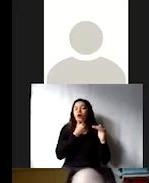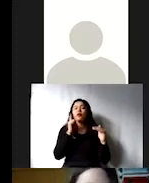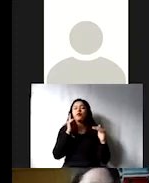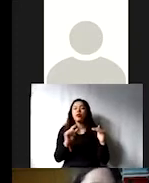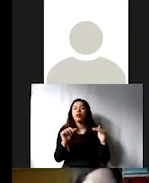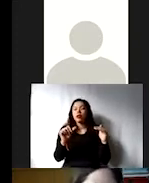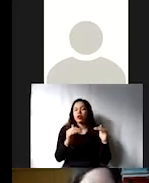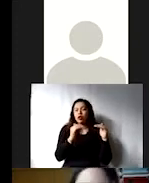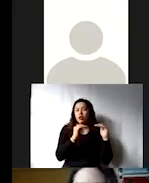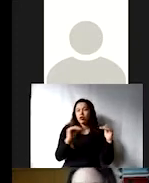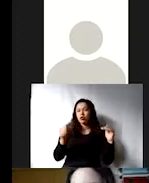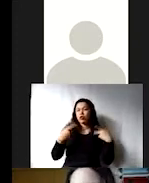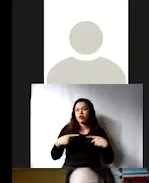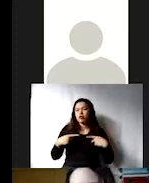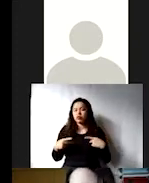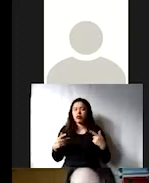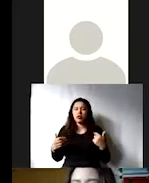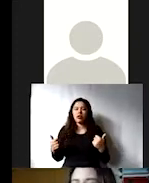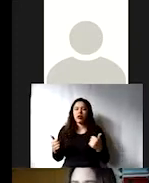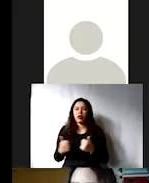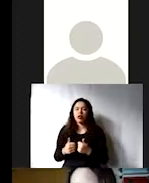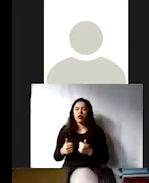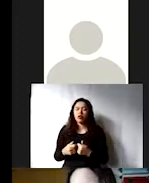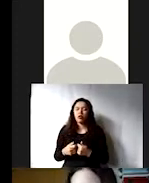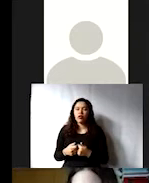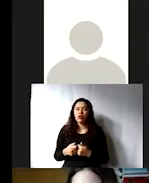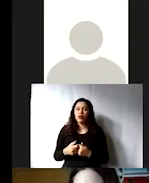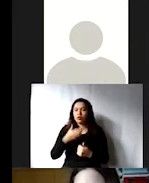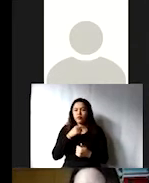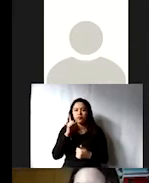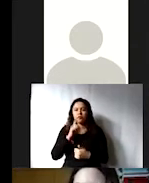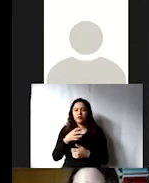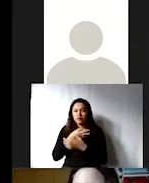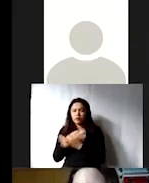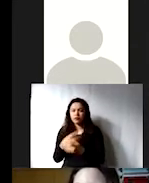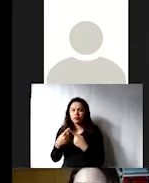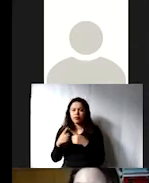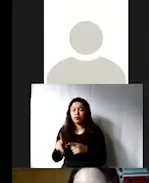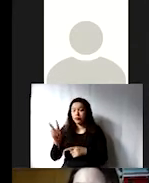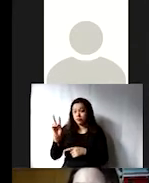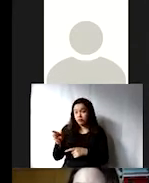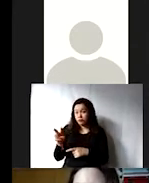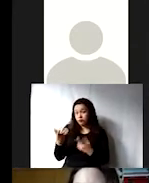otras personas con identidad de género, orientación sexual diferente, ¿cierto?